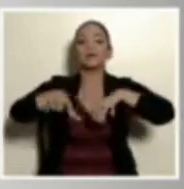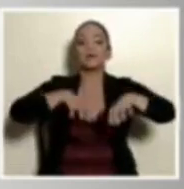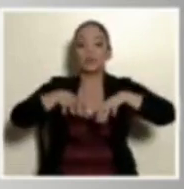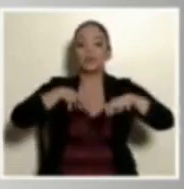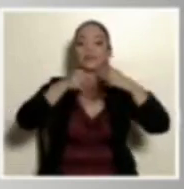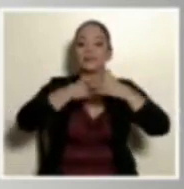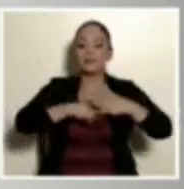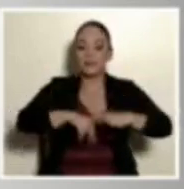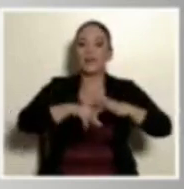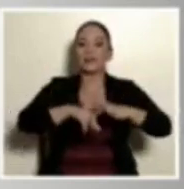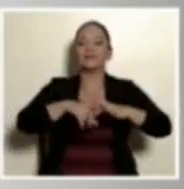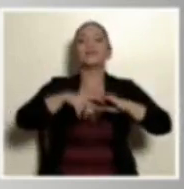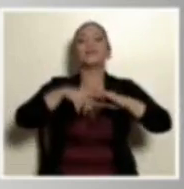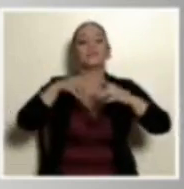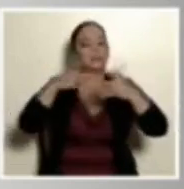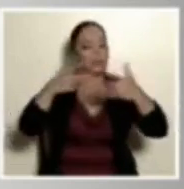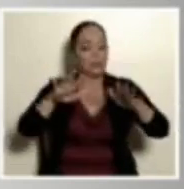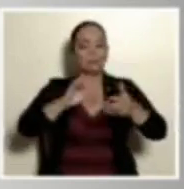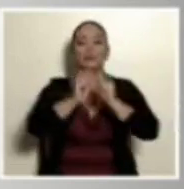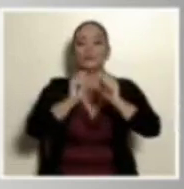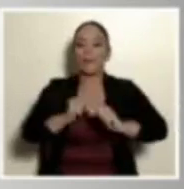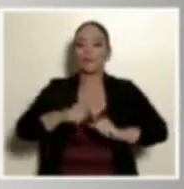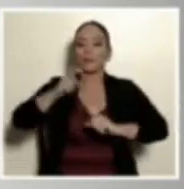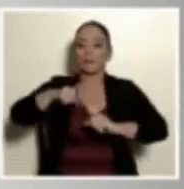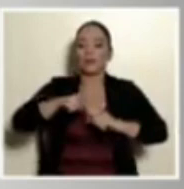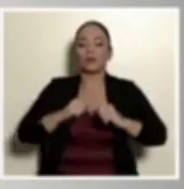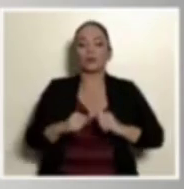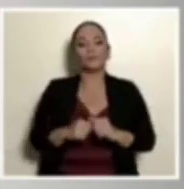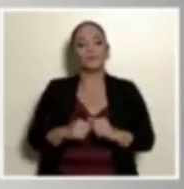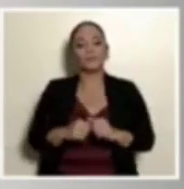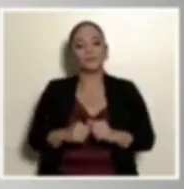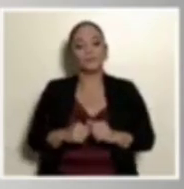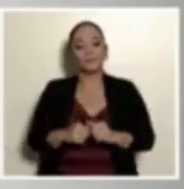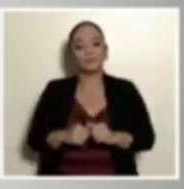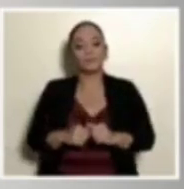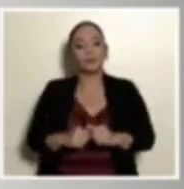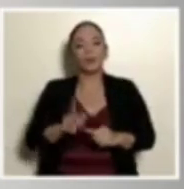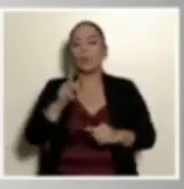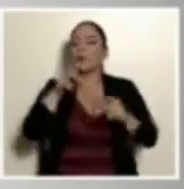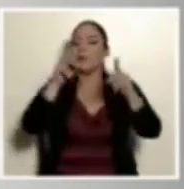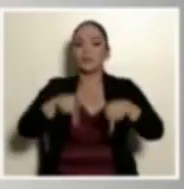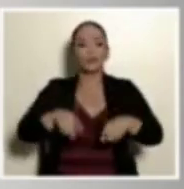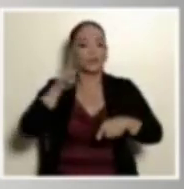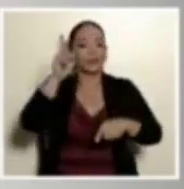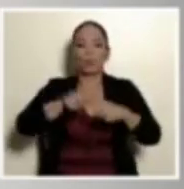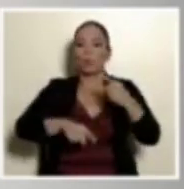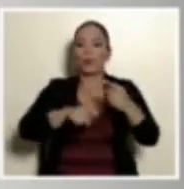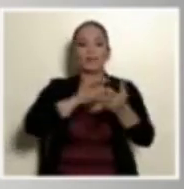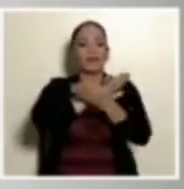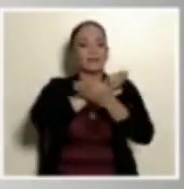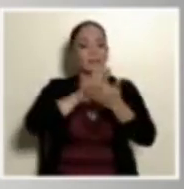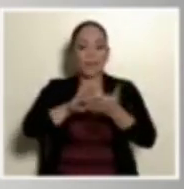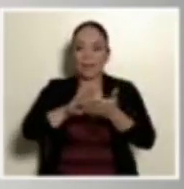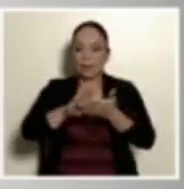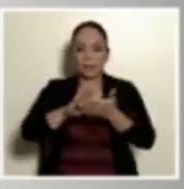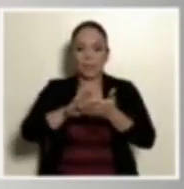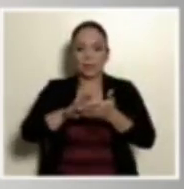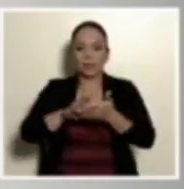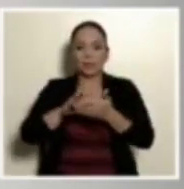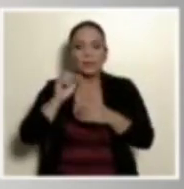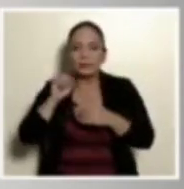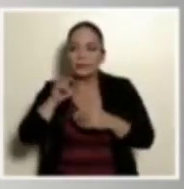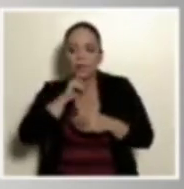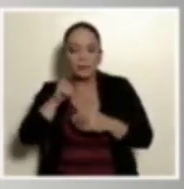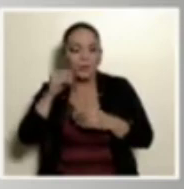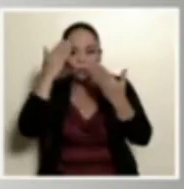parece, hizo los cambios que correspondía. Uno no puede ser transparente en la actuación si no tiene claridad en la